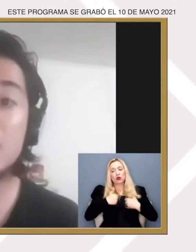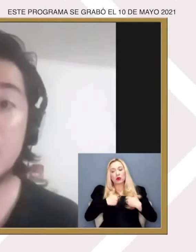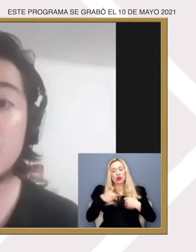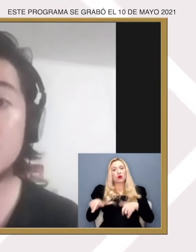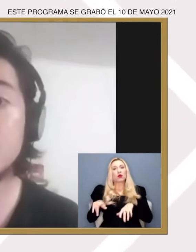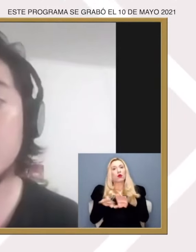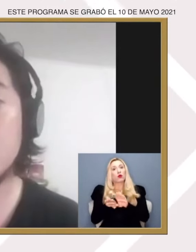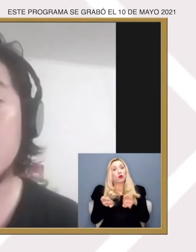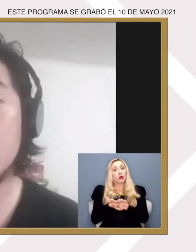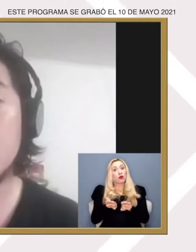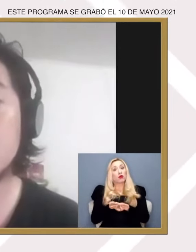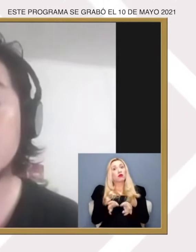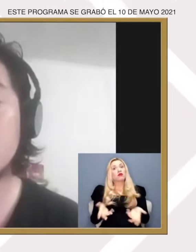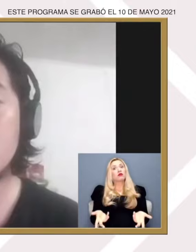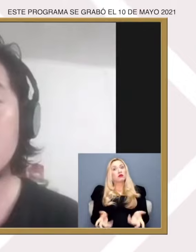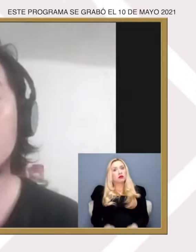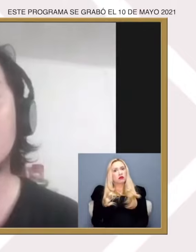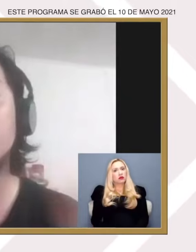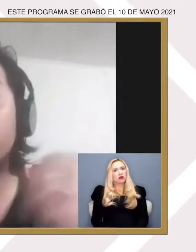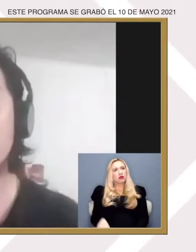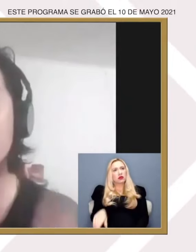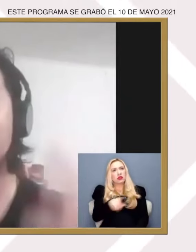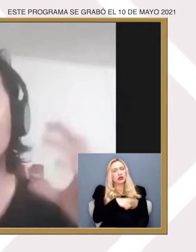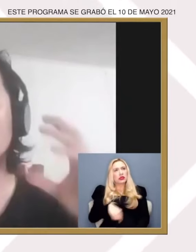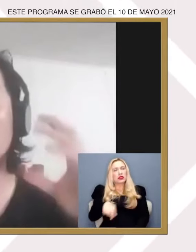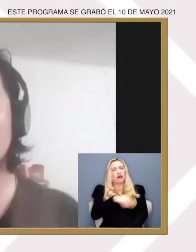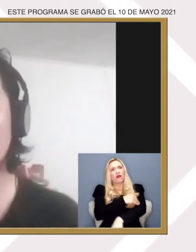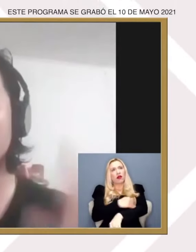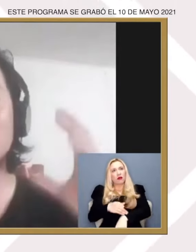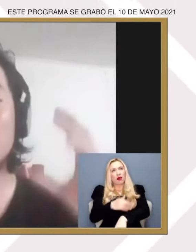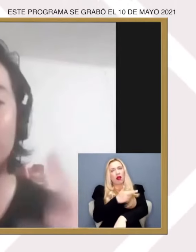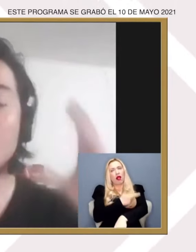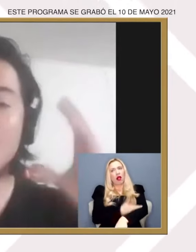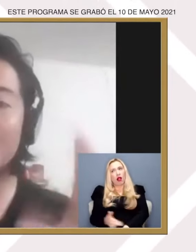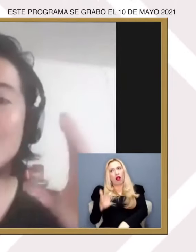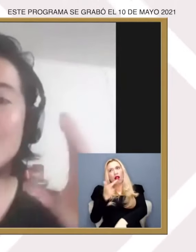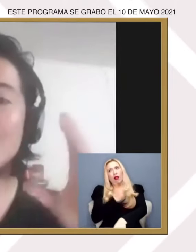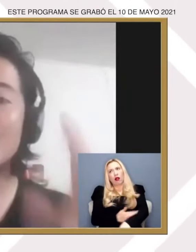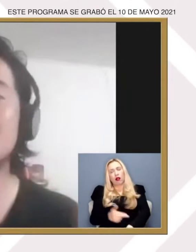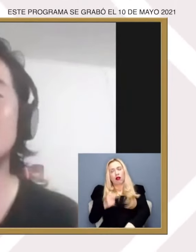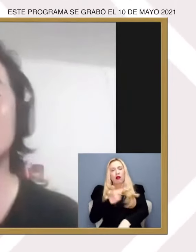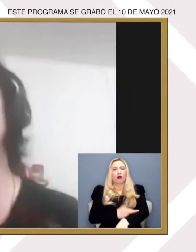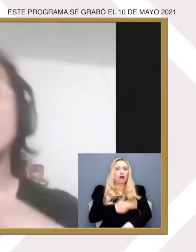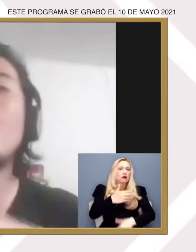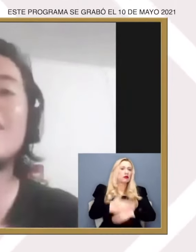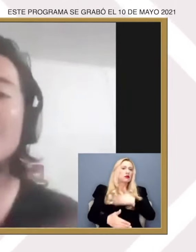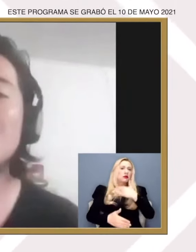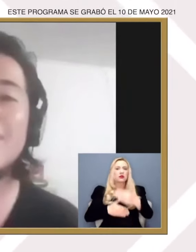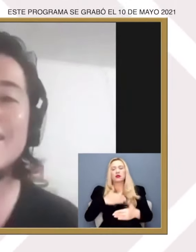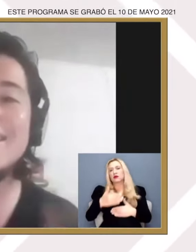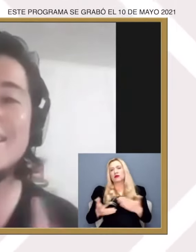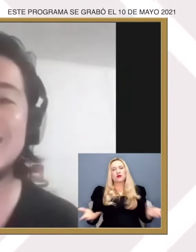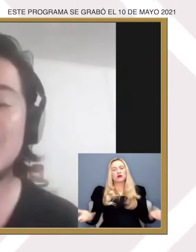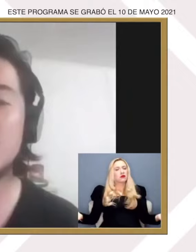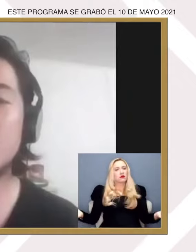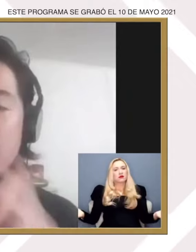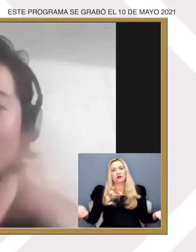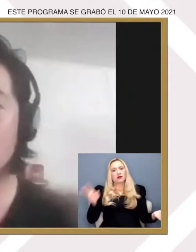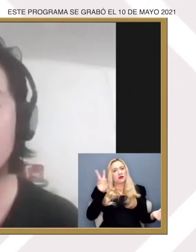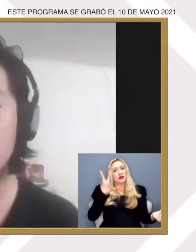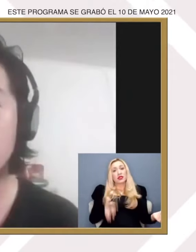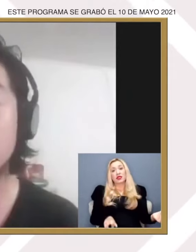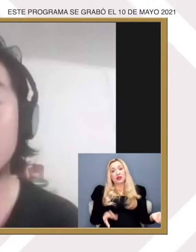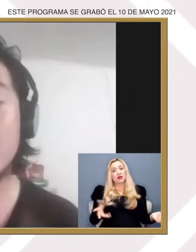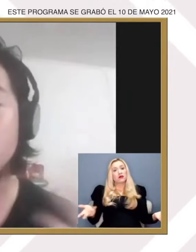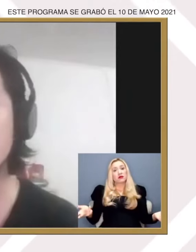que pasar y sus familias para poder tener todo este acceso, ¿no? Como cualquier infancia